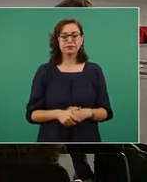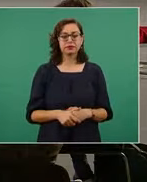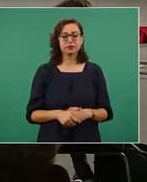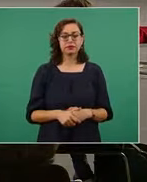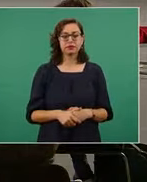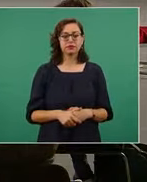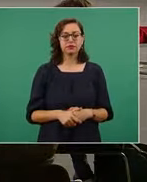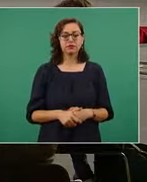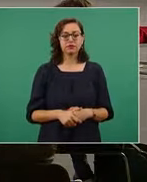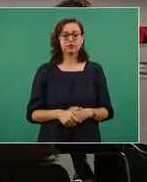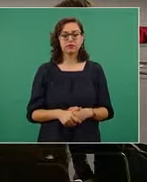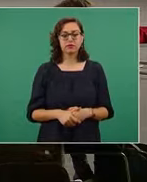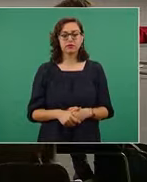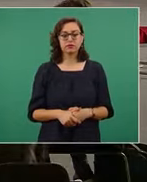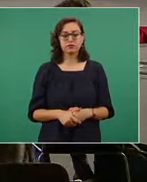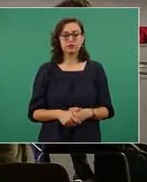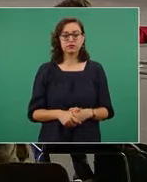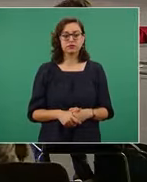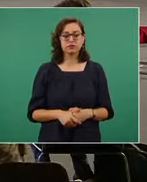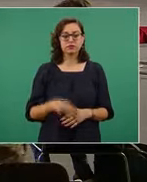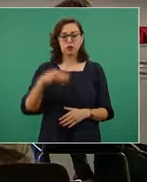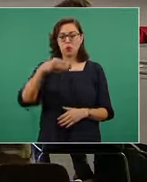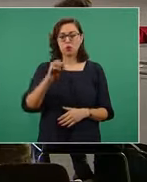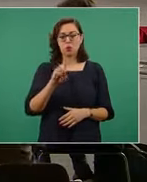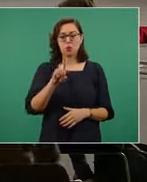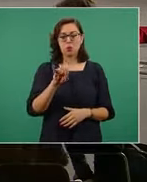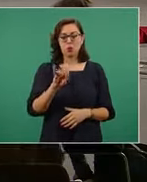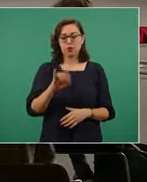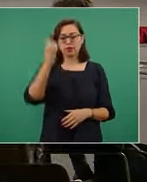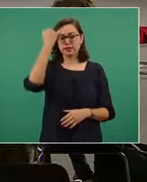O sea, lo que les decía de Modi,